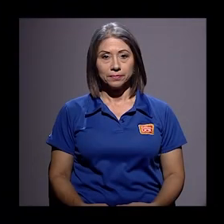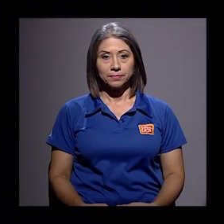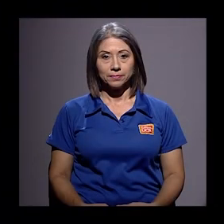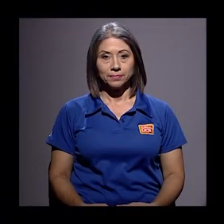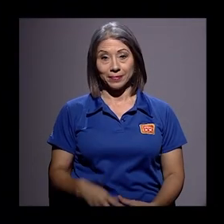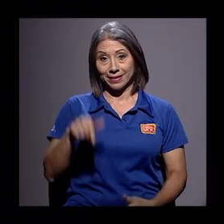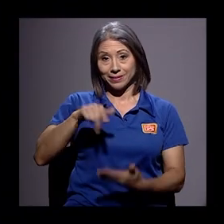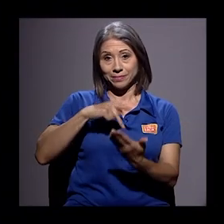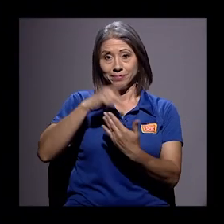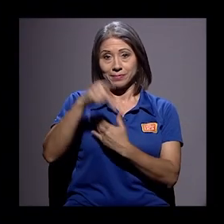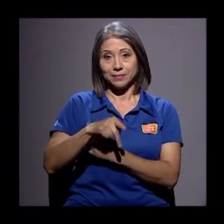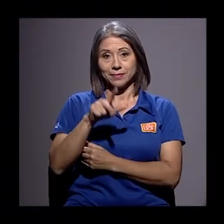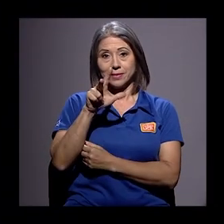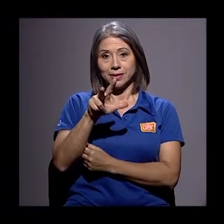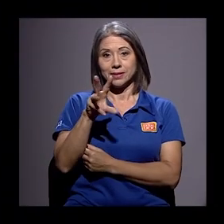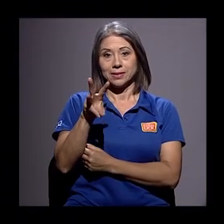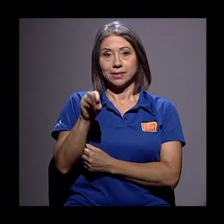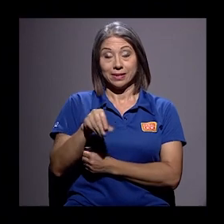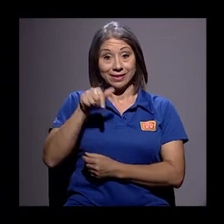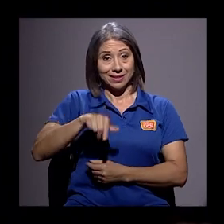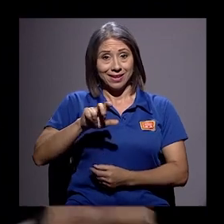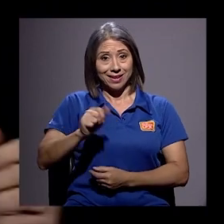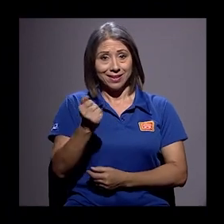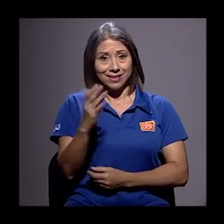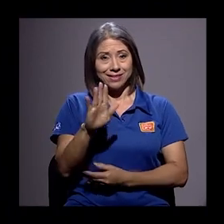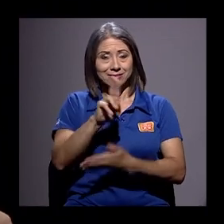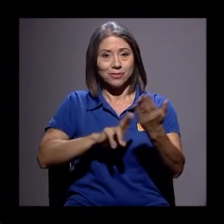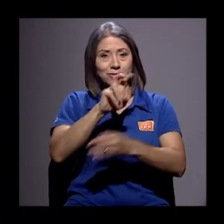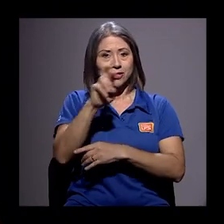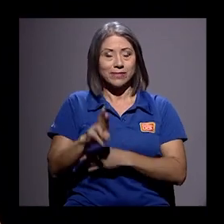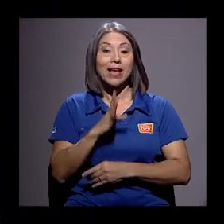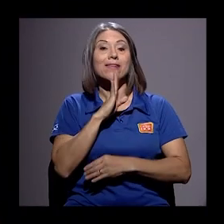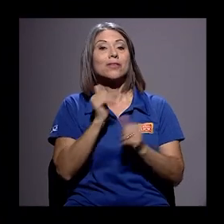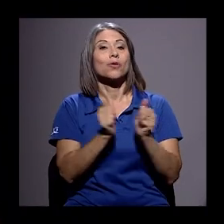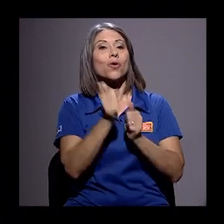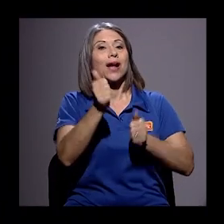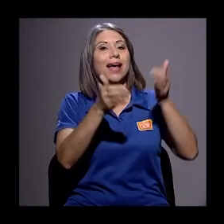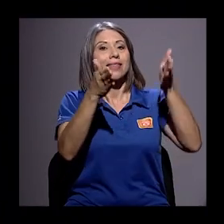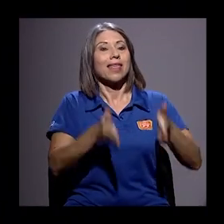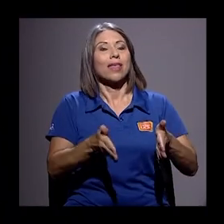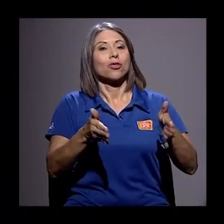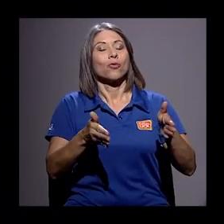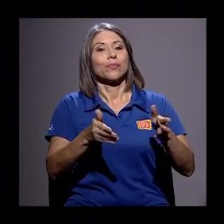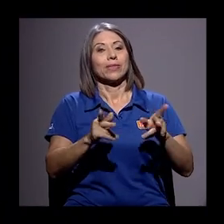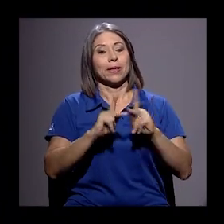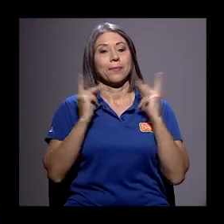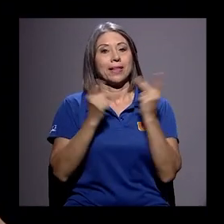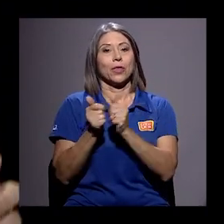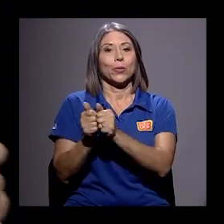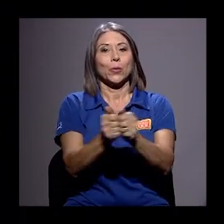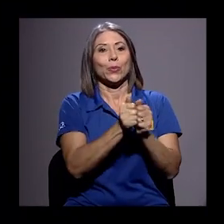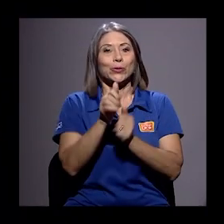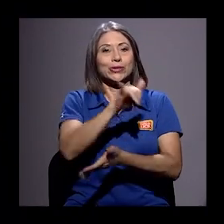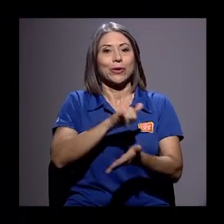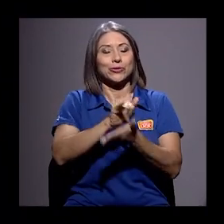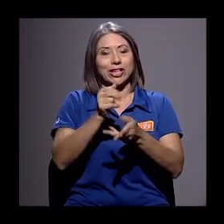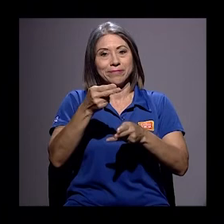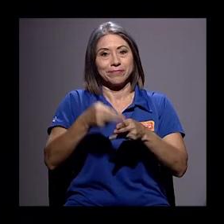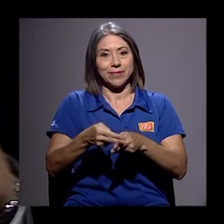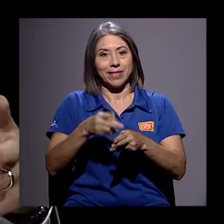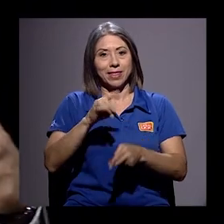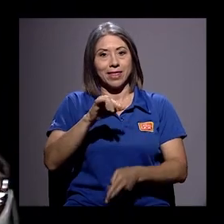estamos en 360 acá en canal 15 universidad de costa rica estamos conversando con el del día de juntos san jose diego miranda de las